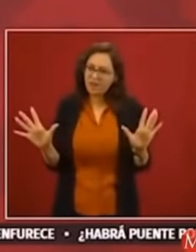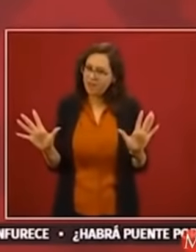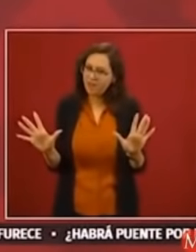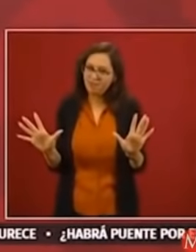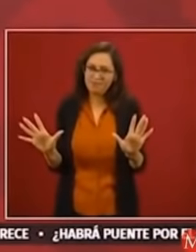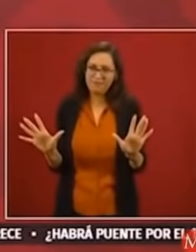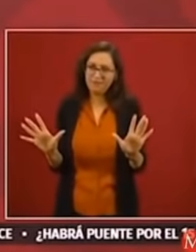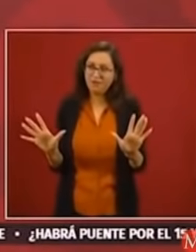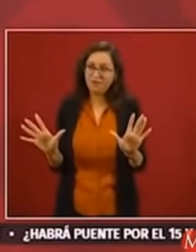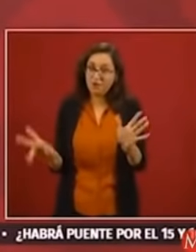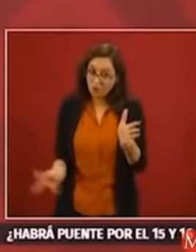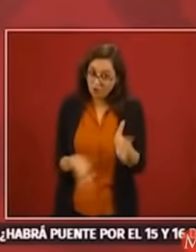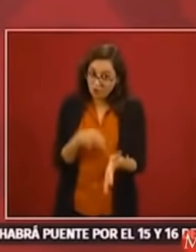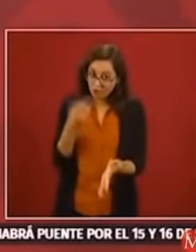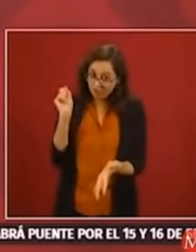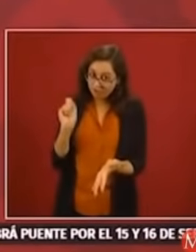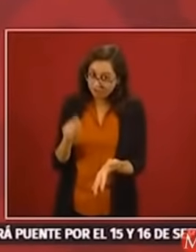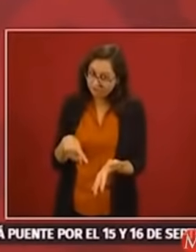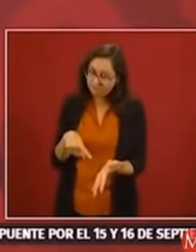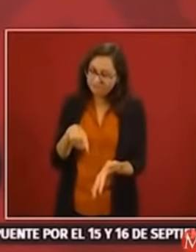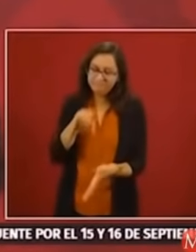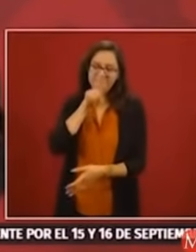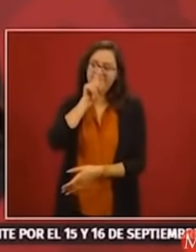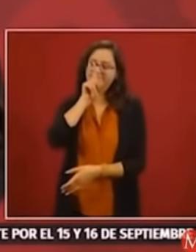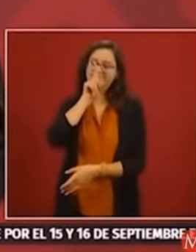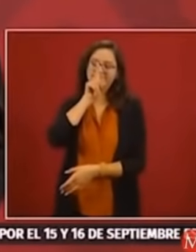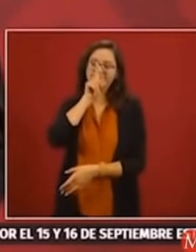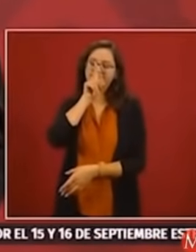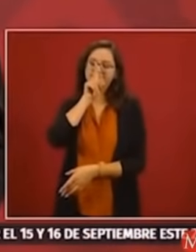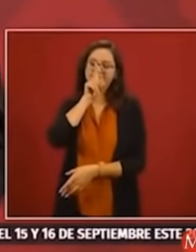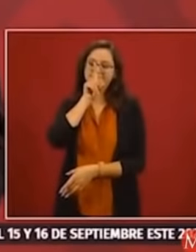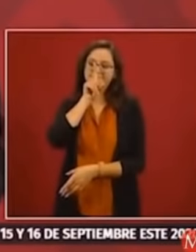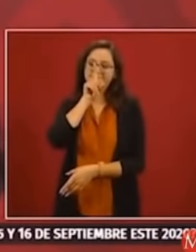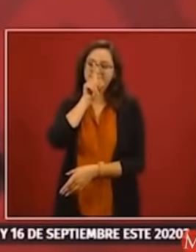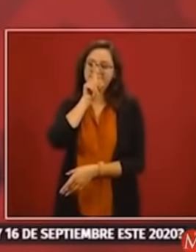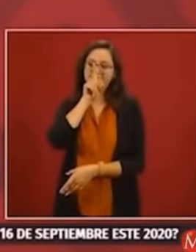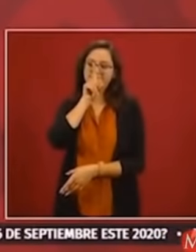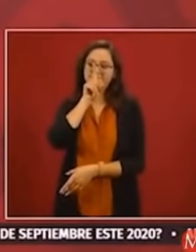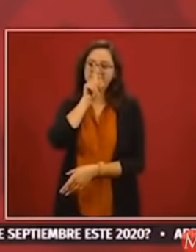no en los términos que ellos